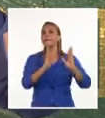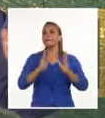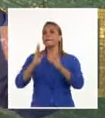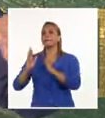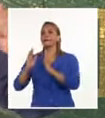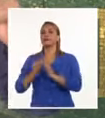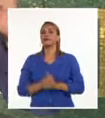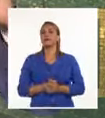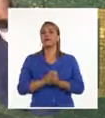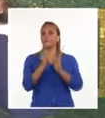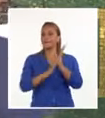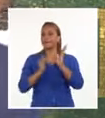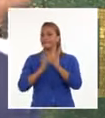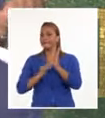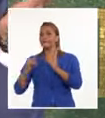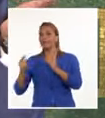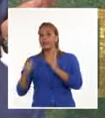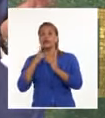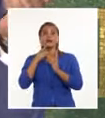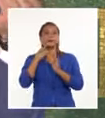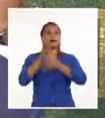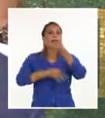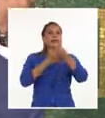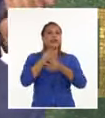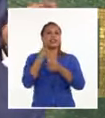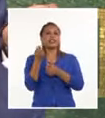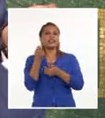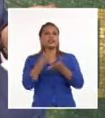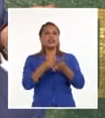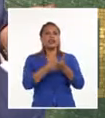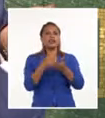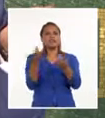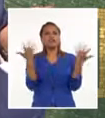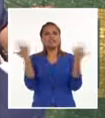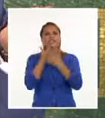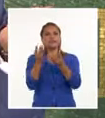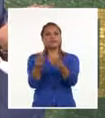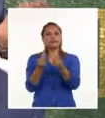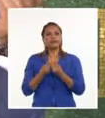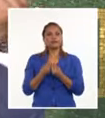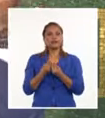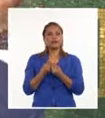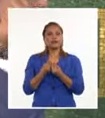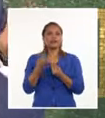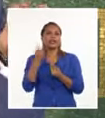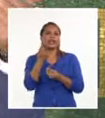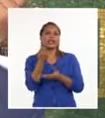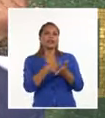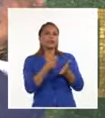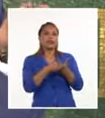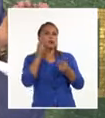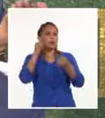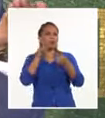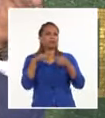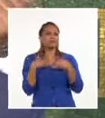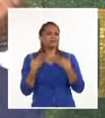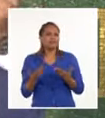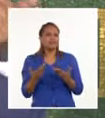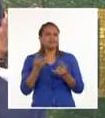informes periódicos sobre a dónde va ese dinero, quiénes lo reciben, ¿sí? Con qué propósitos, con qué